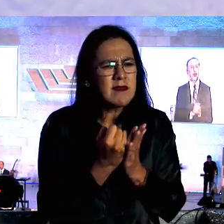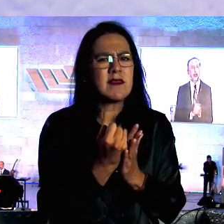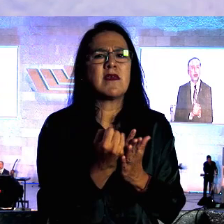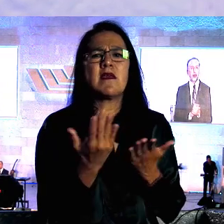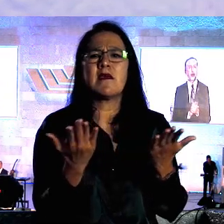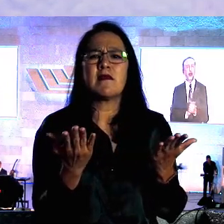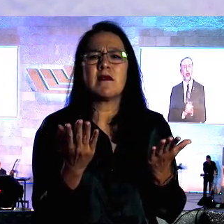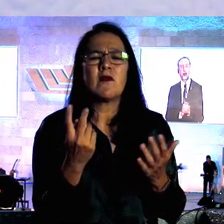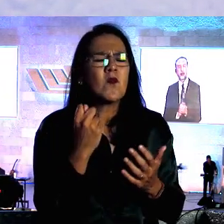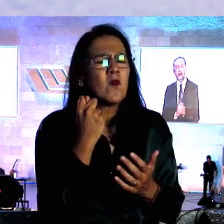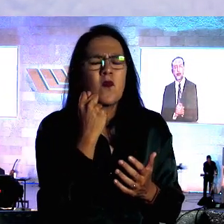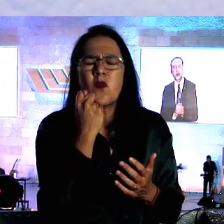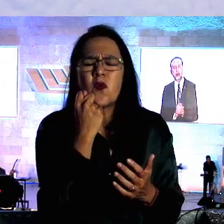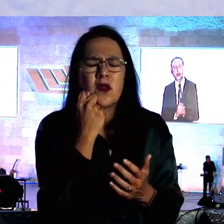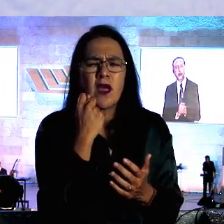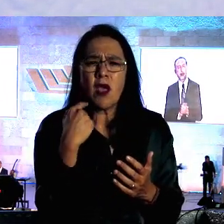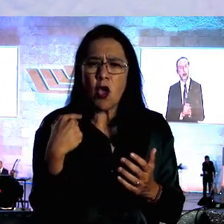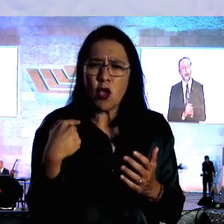decidirme por ti